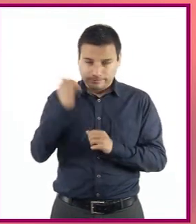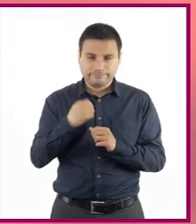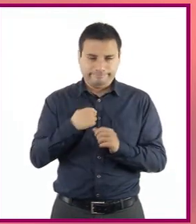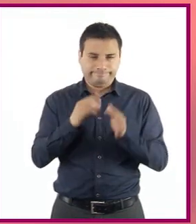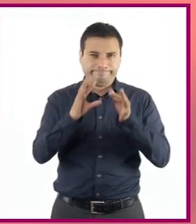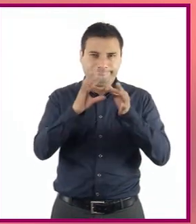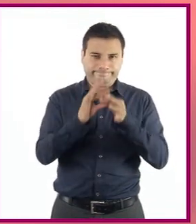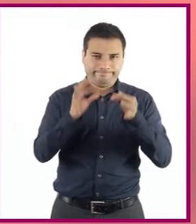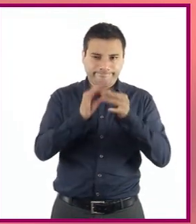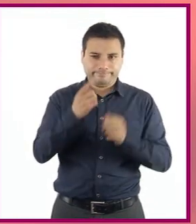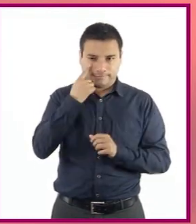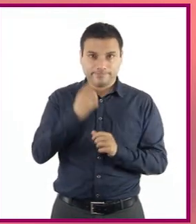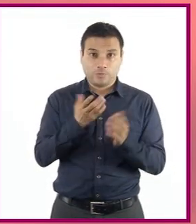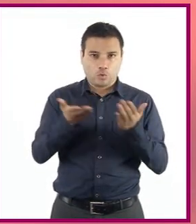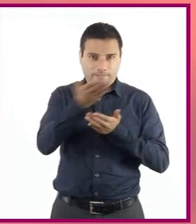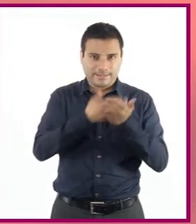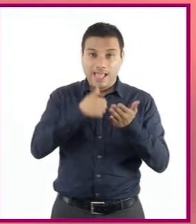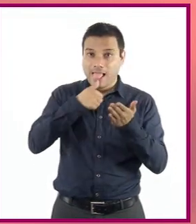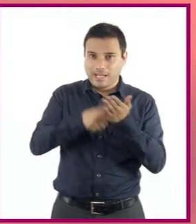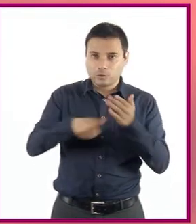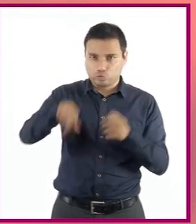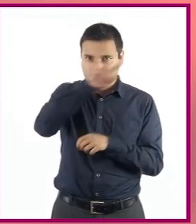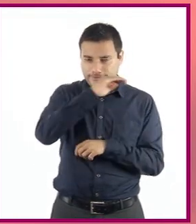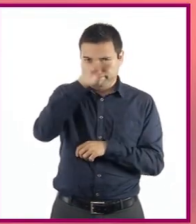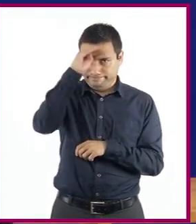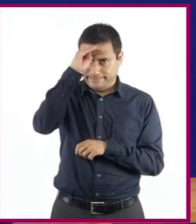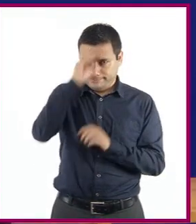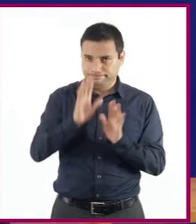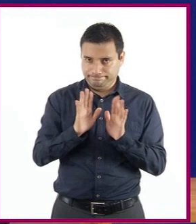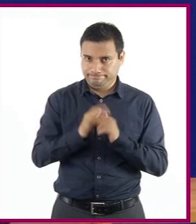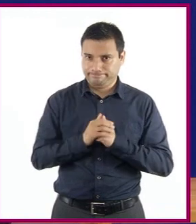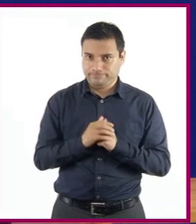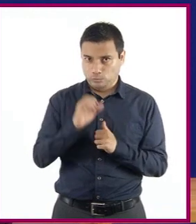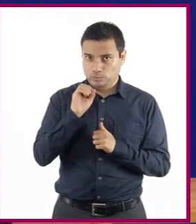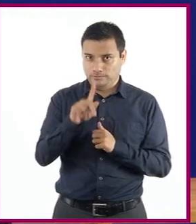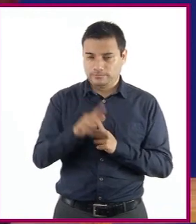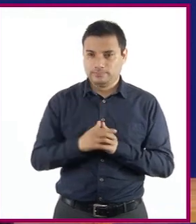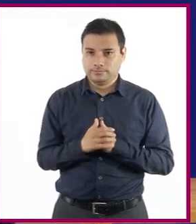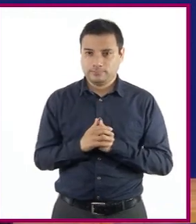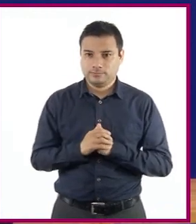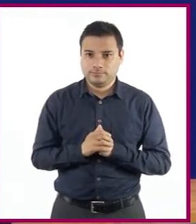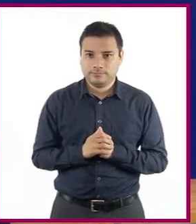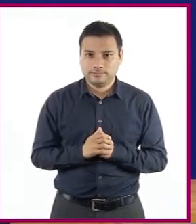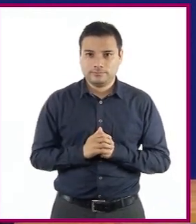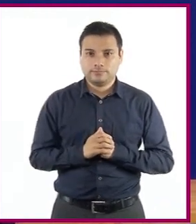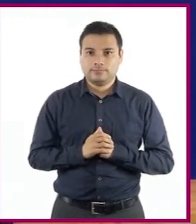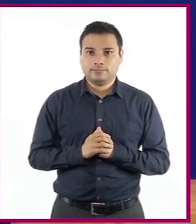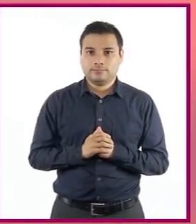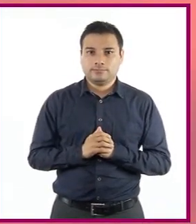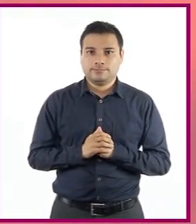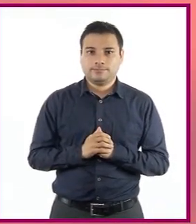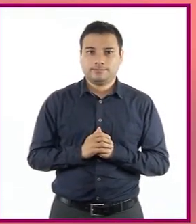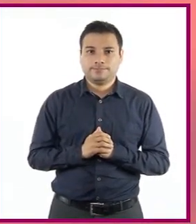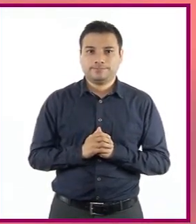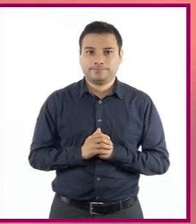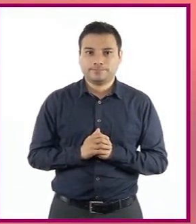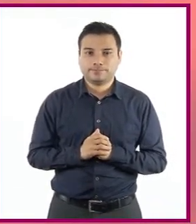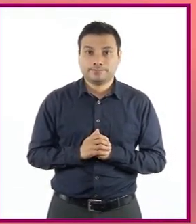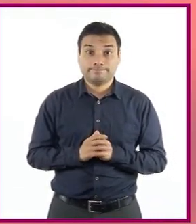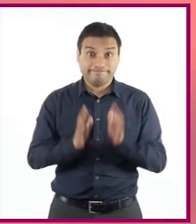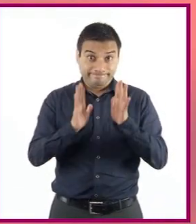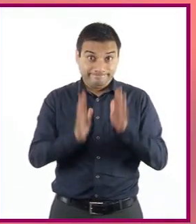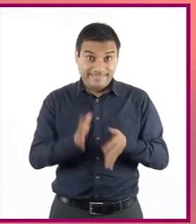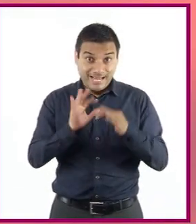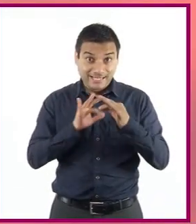Permítanme compartirles una carta para que reflexionemos juntos sobre la manera como está presentada la información. ¿Están